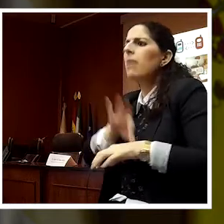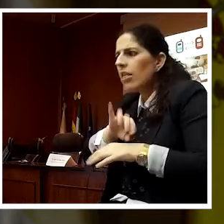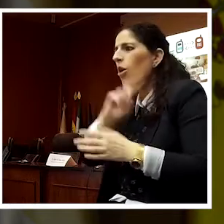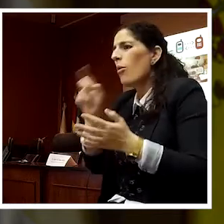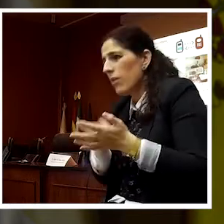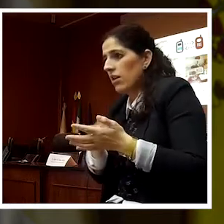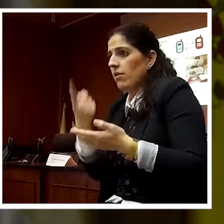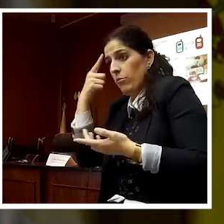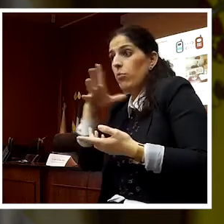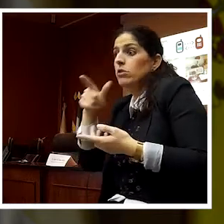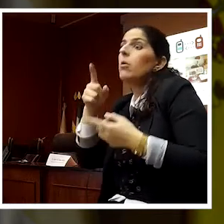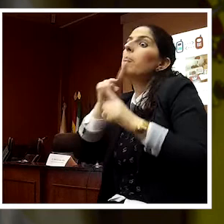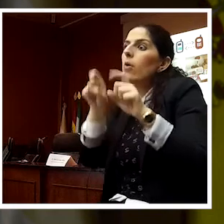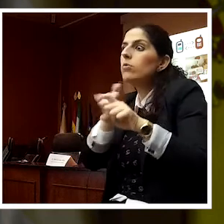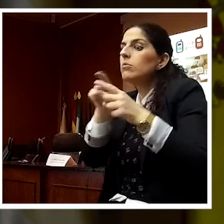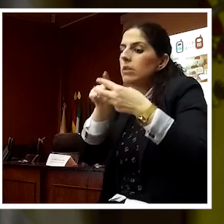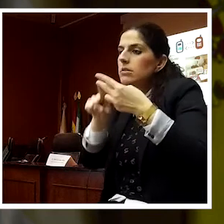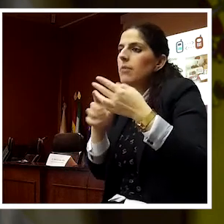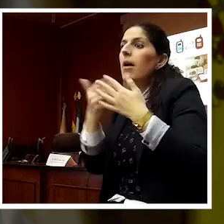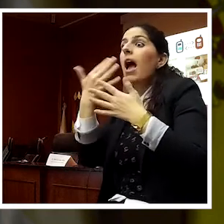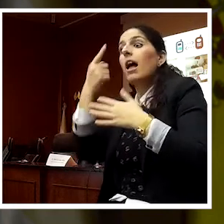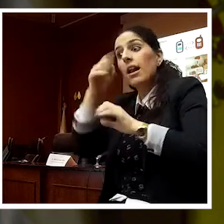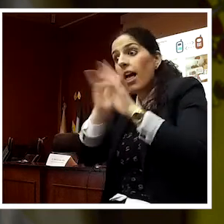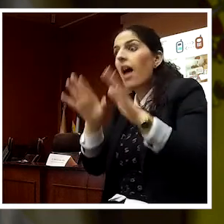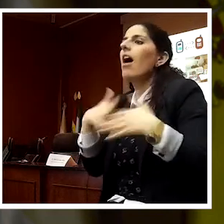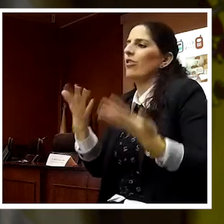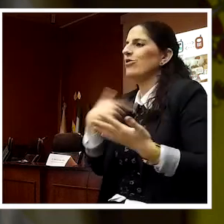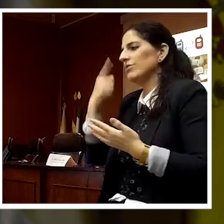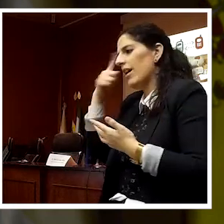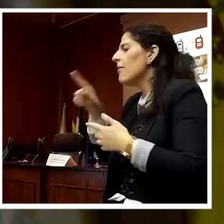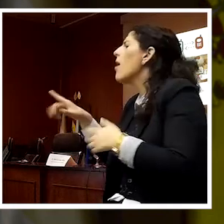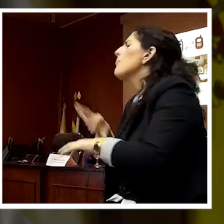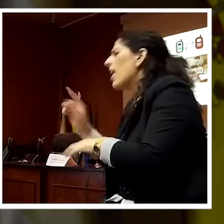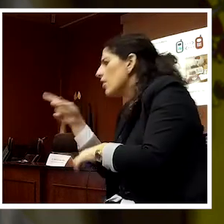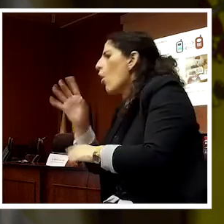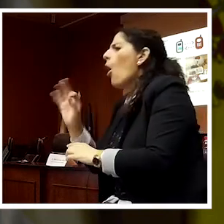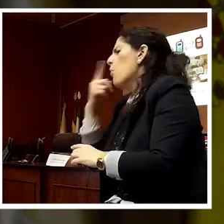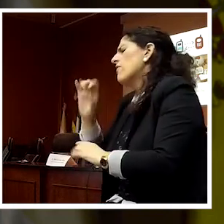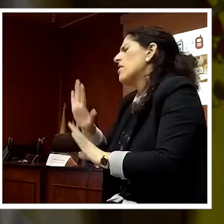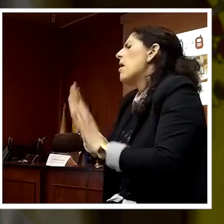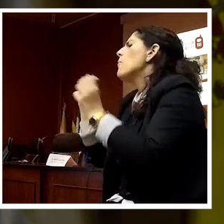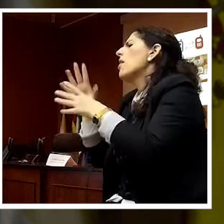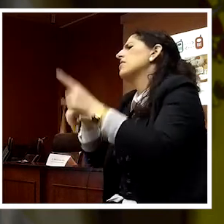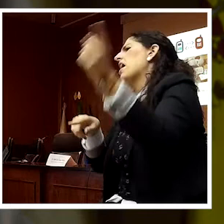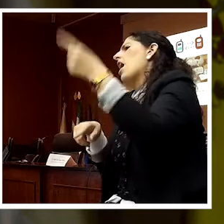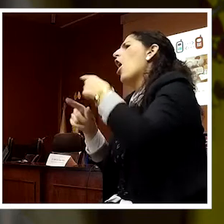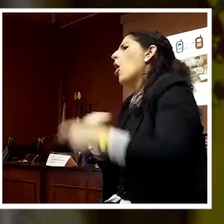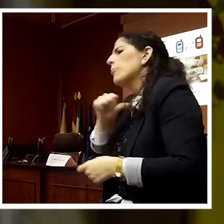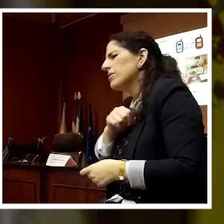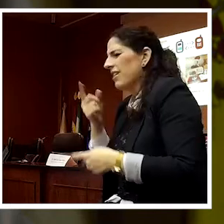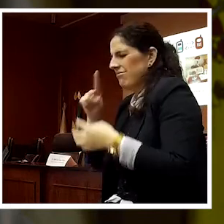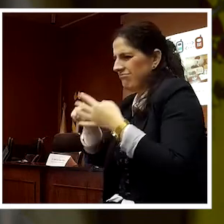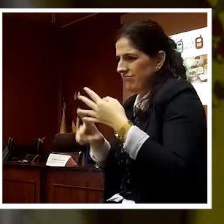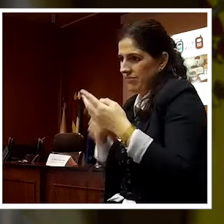sala de coordinación es totalmente completa durante todo el día, no hay prácticamente ningún